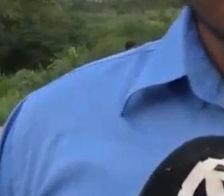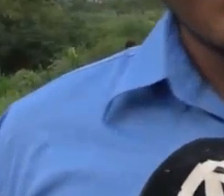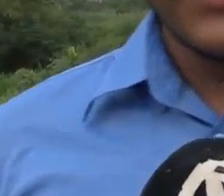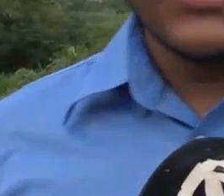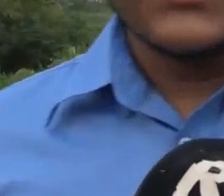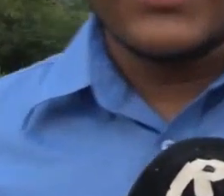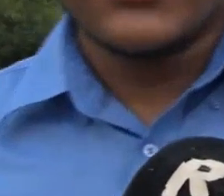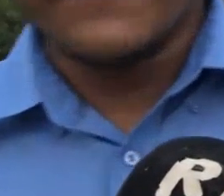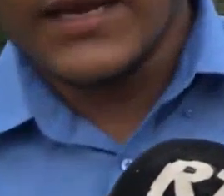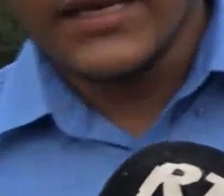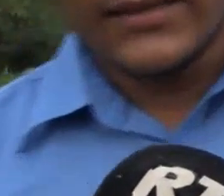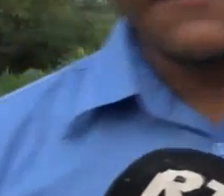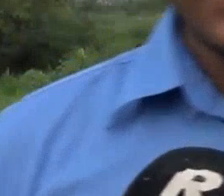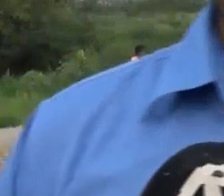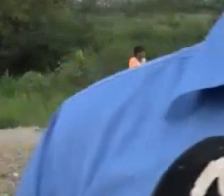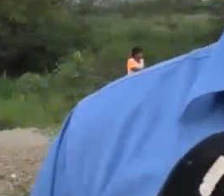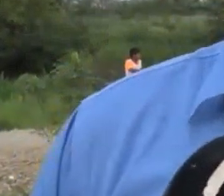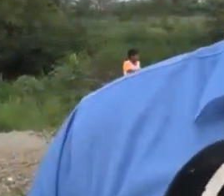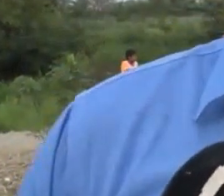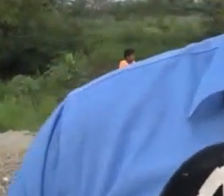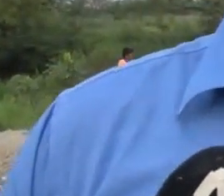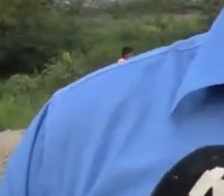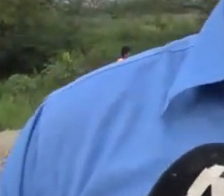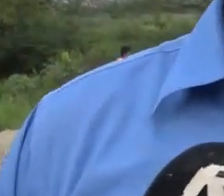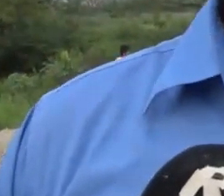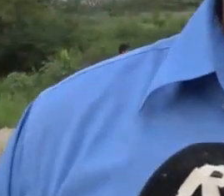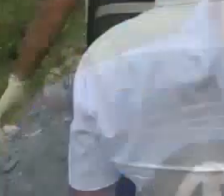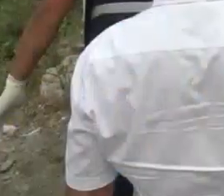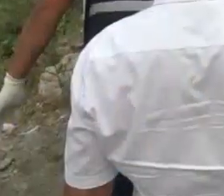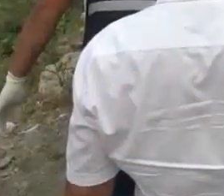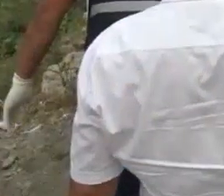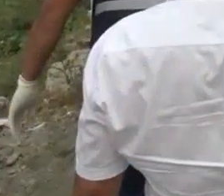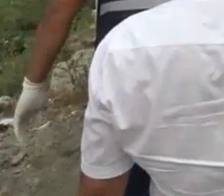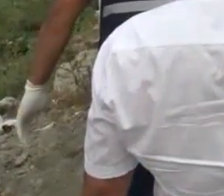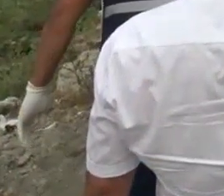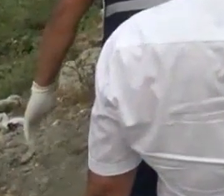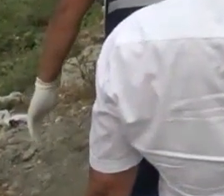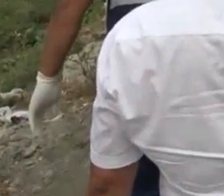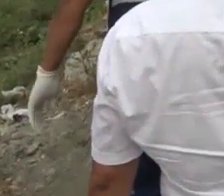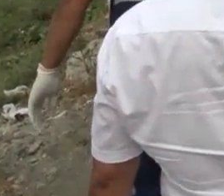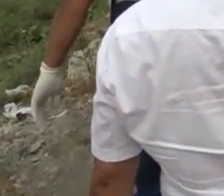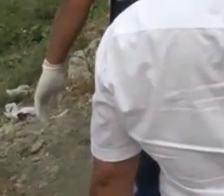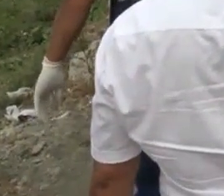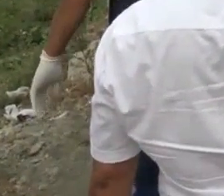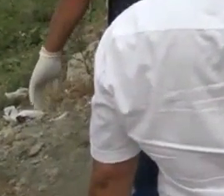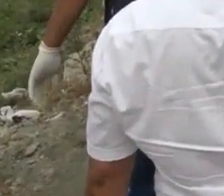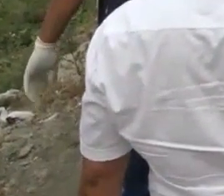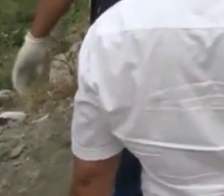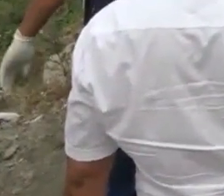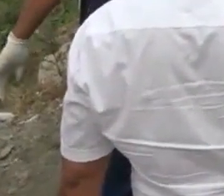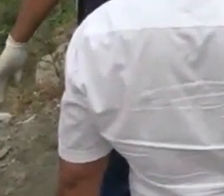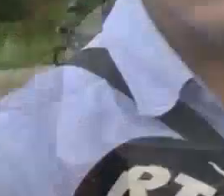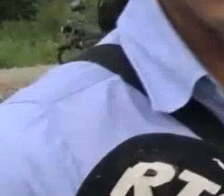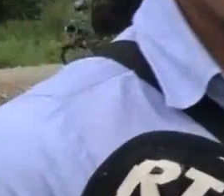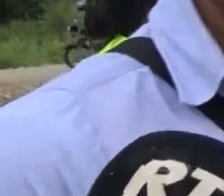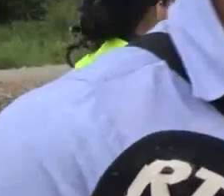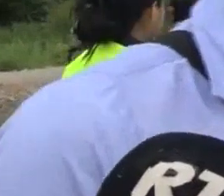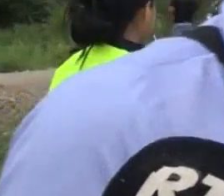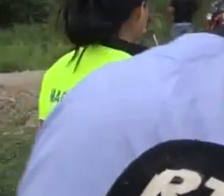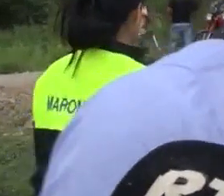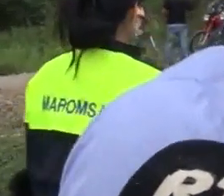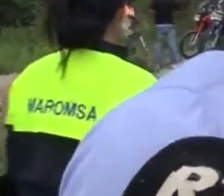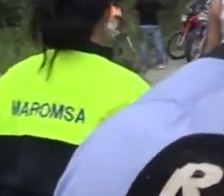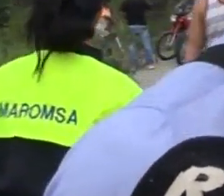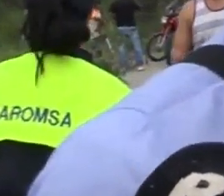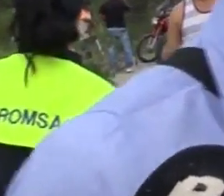posiblemente trauma craneocefálico también y sangramiento. El hombre fue subido a la ambulancia para valorar su situación. La buseta